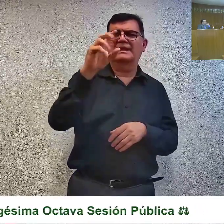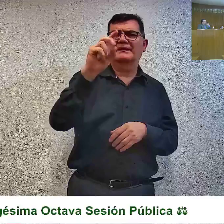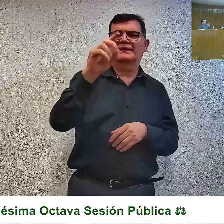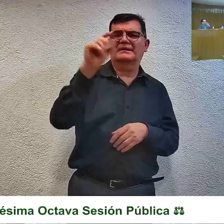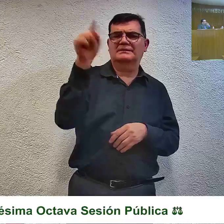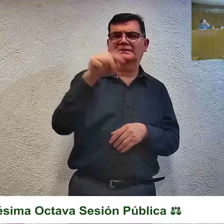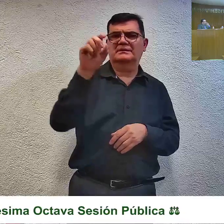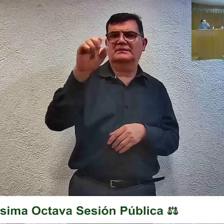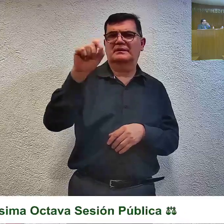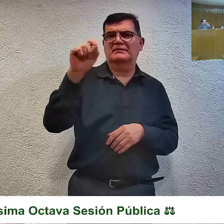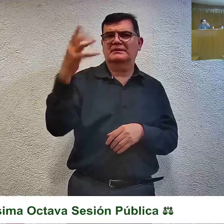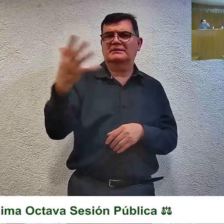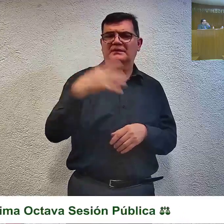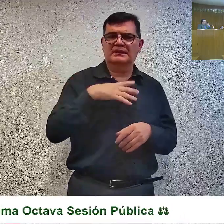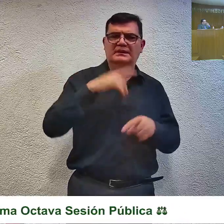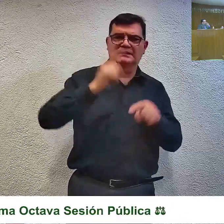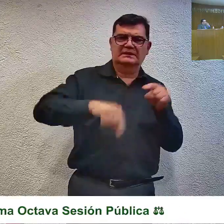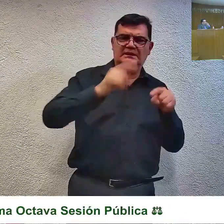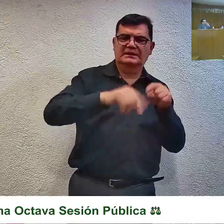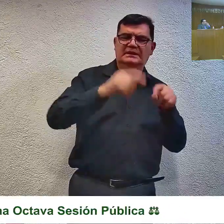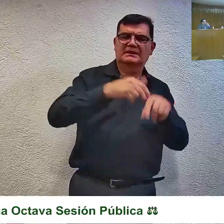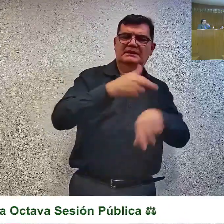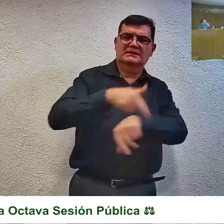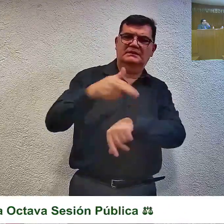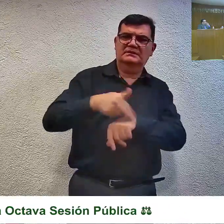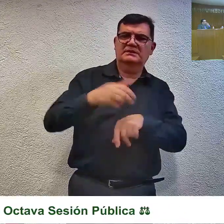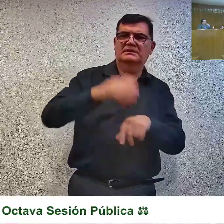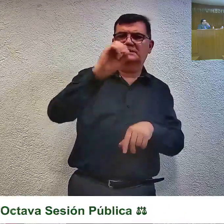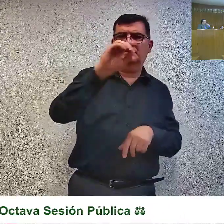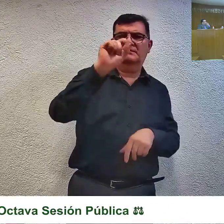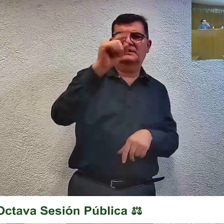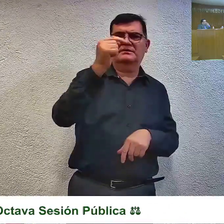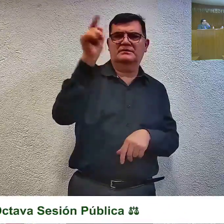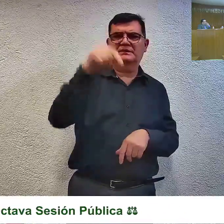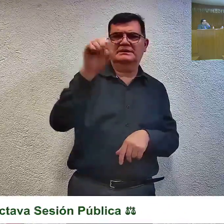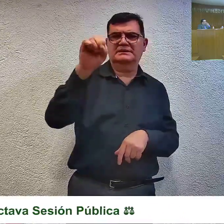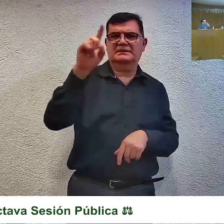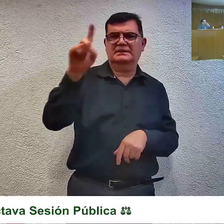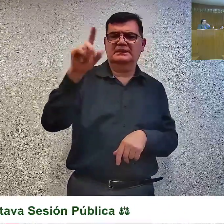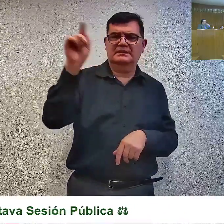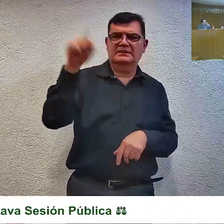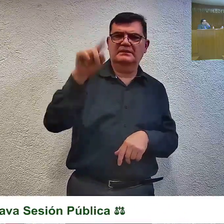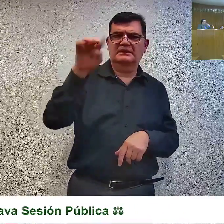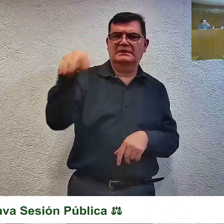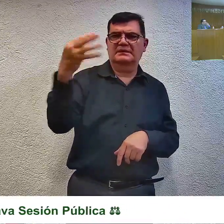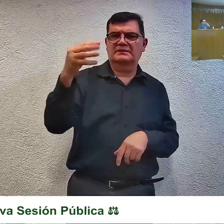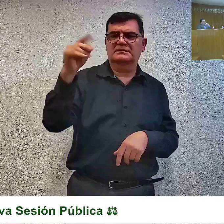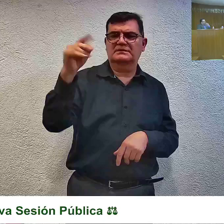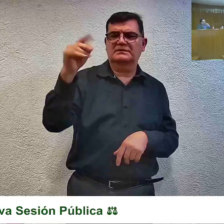030/2025, por el cual combate la resolución 021/SE